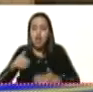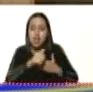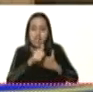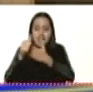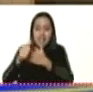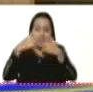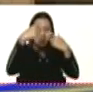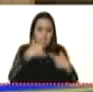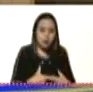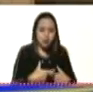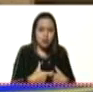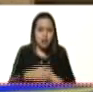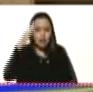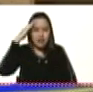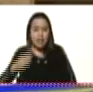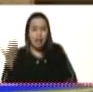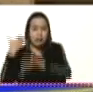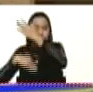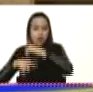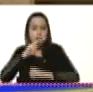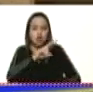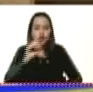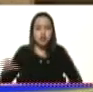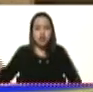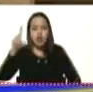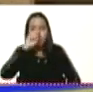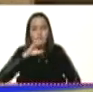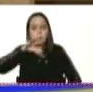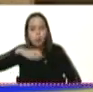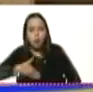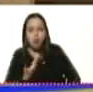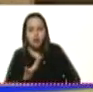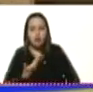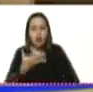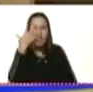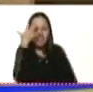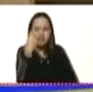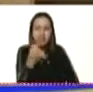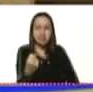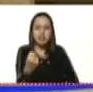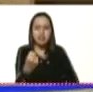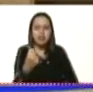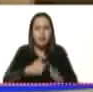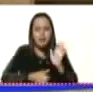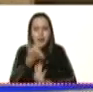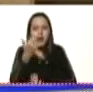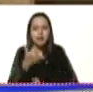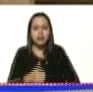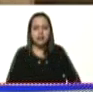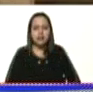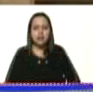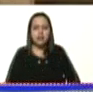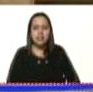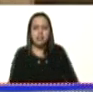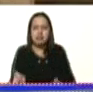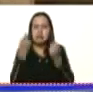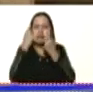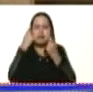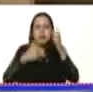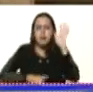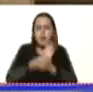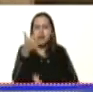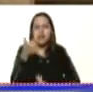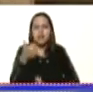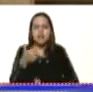militares de hace 200 años, podremos entender aún más y nutrir aún más